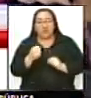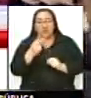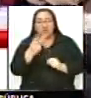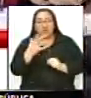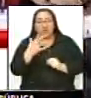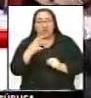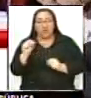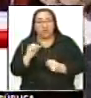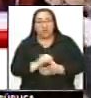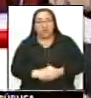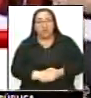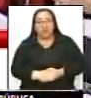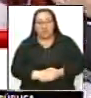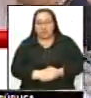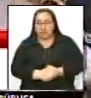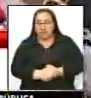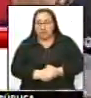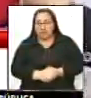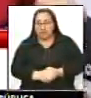6.775.078.635 soles.